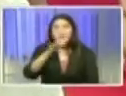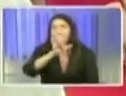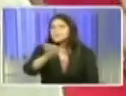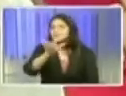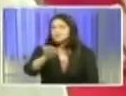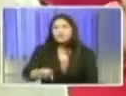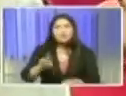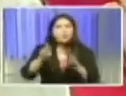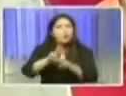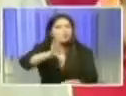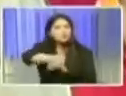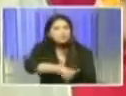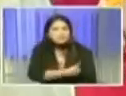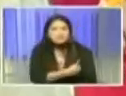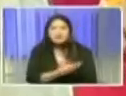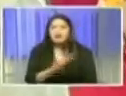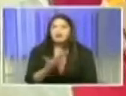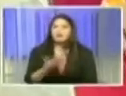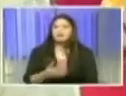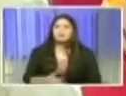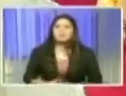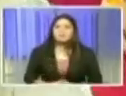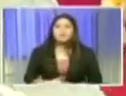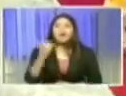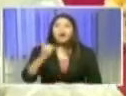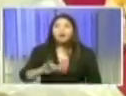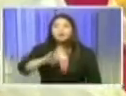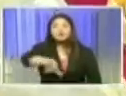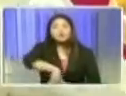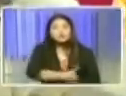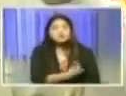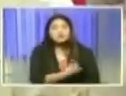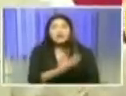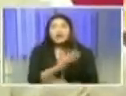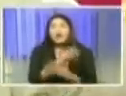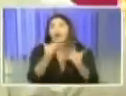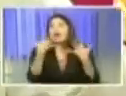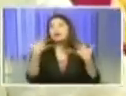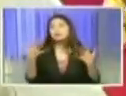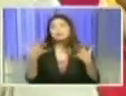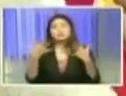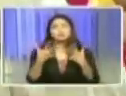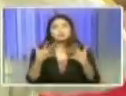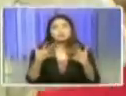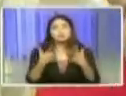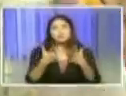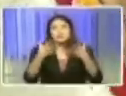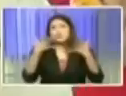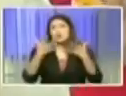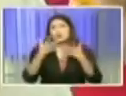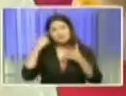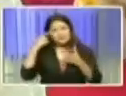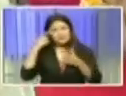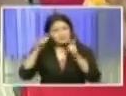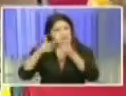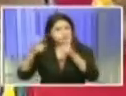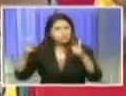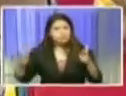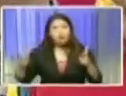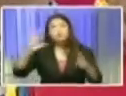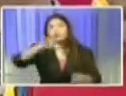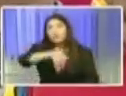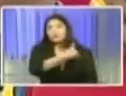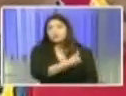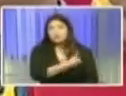en las universidades. Hay universidades que tienen grandes campus, llaman, ¿no?, los campus